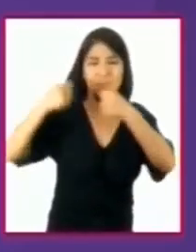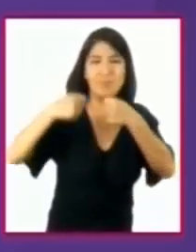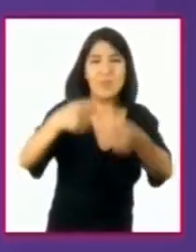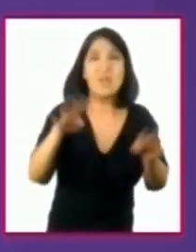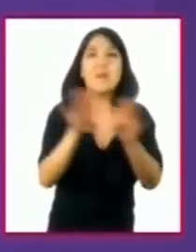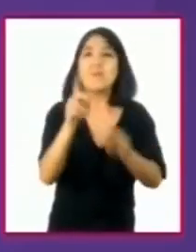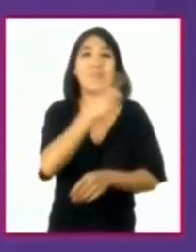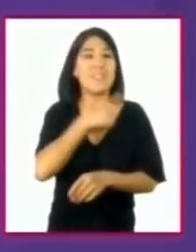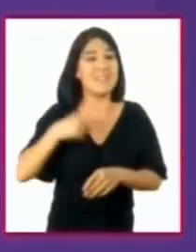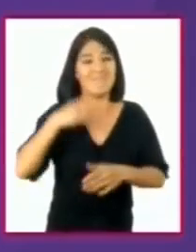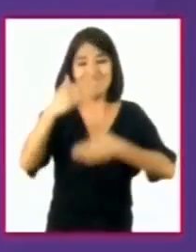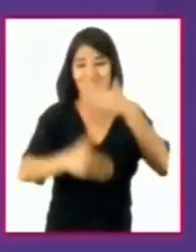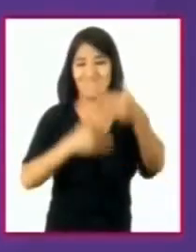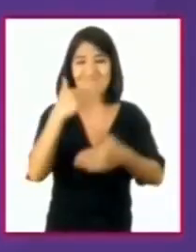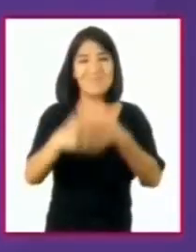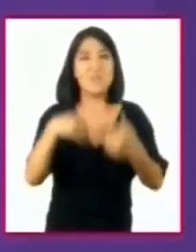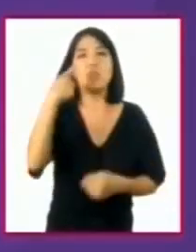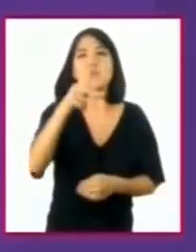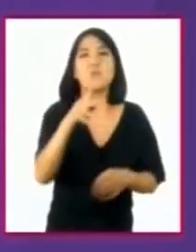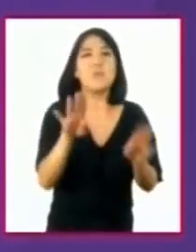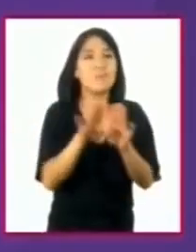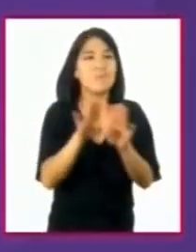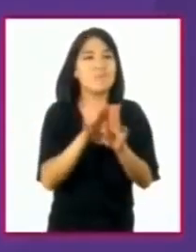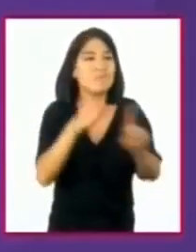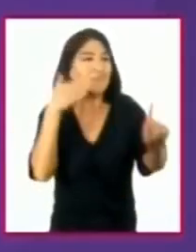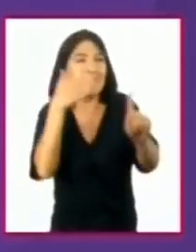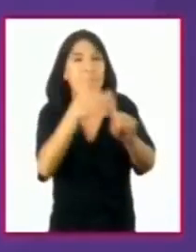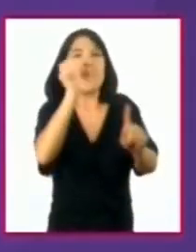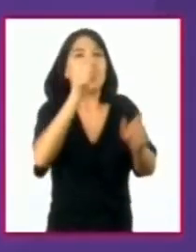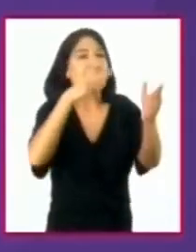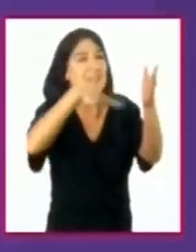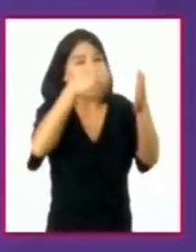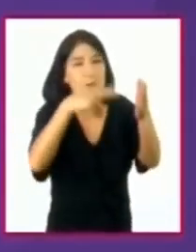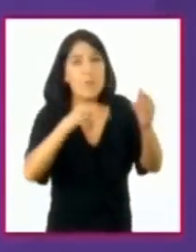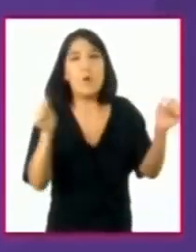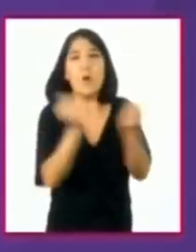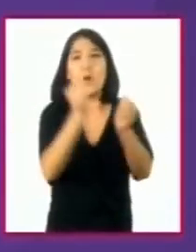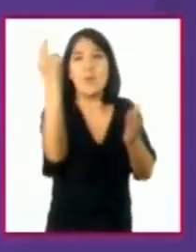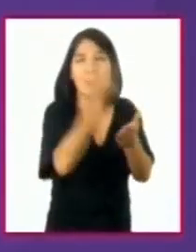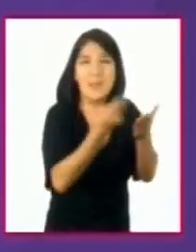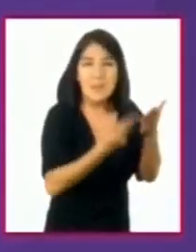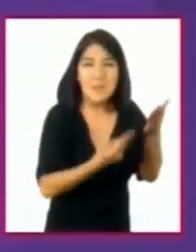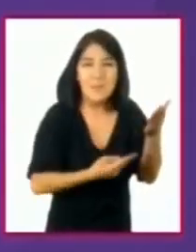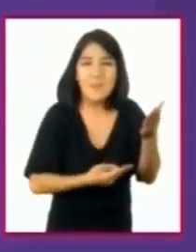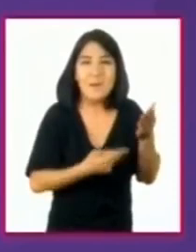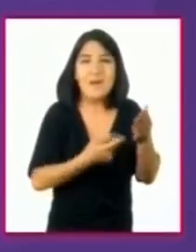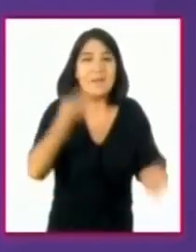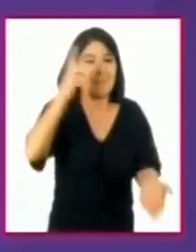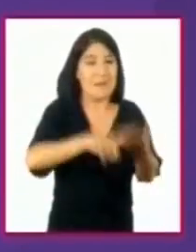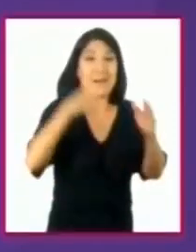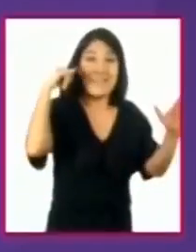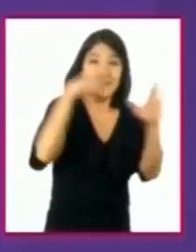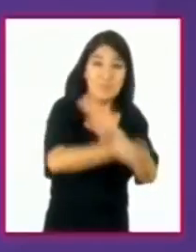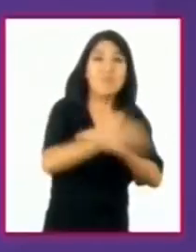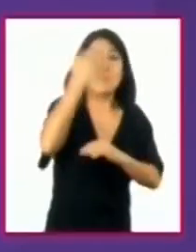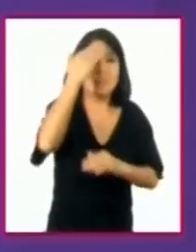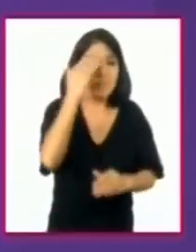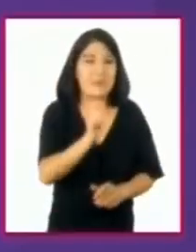que poseer ante todo cualidades de pintores o dibujantes y conocimientos profundos de su propia